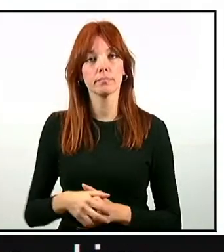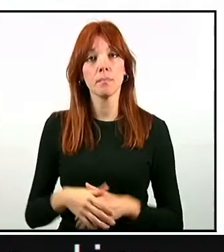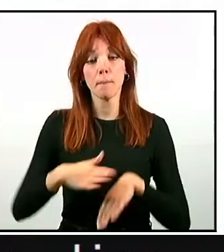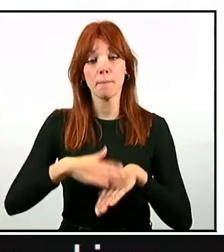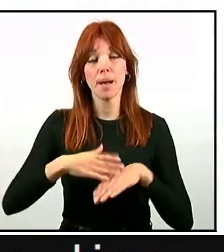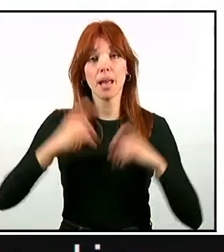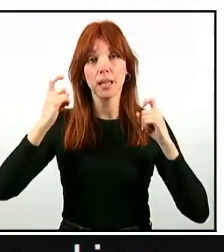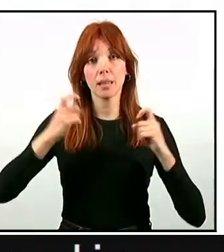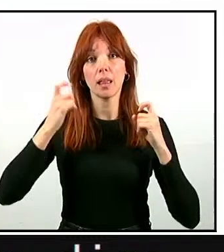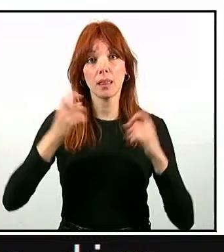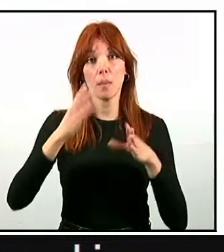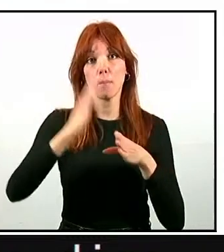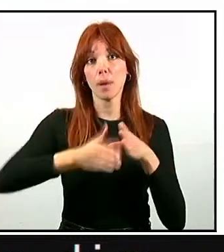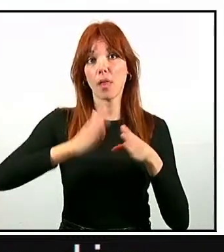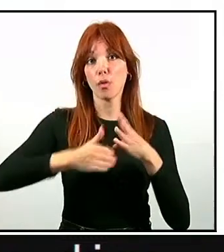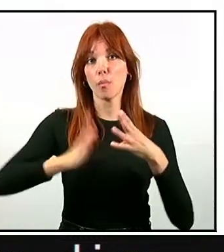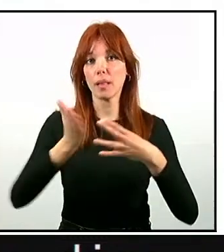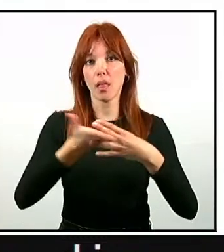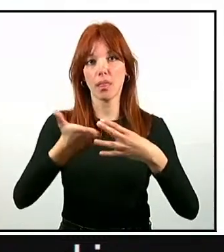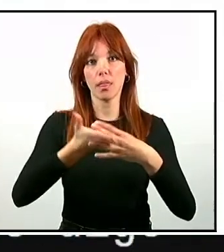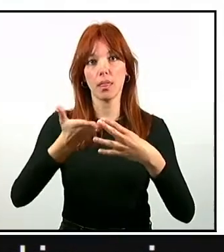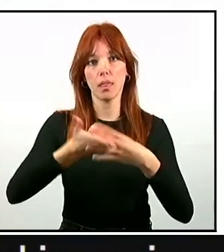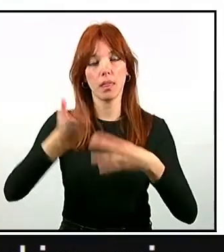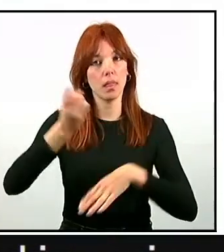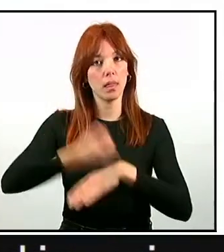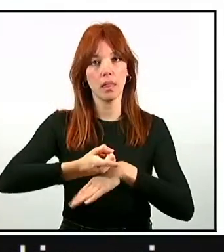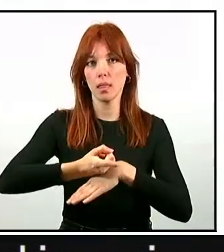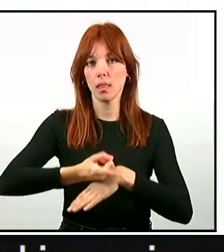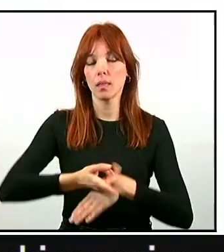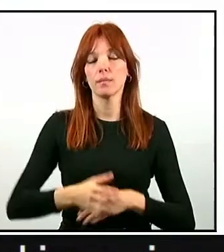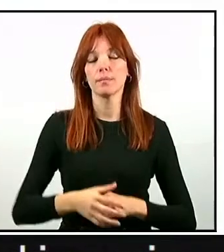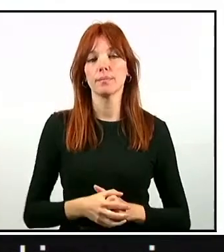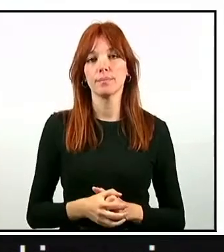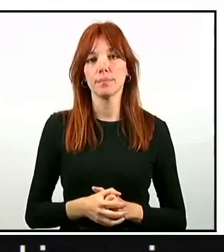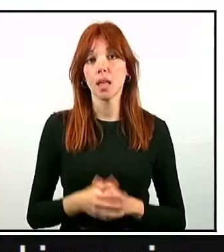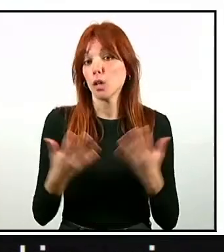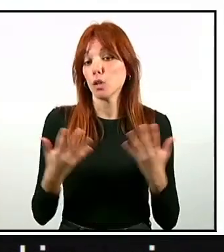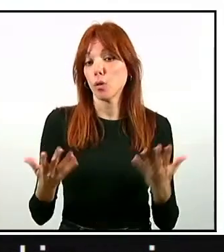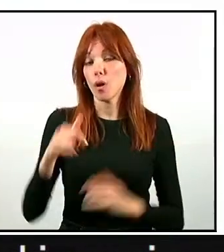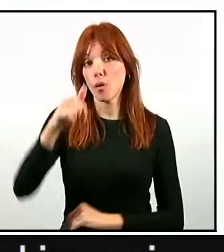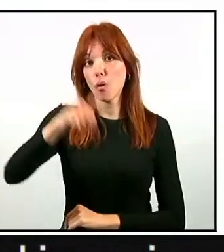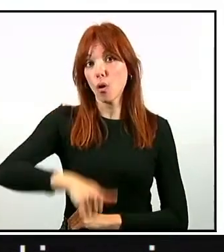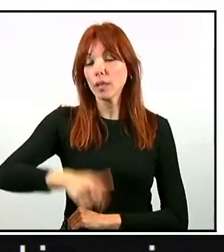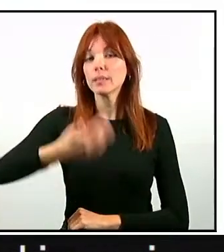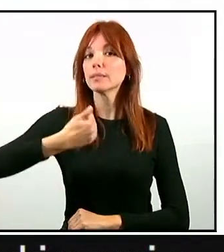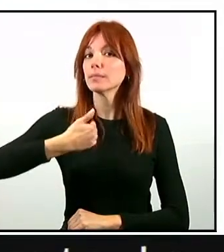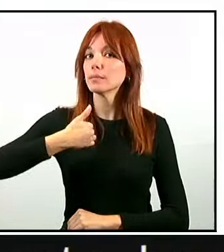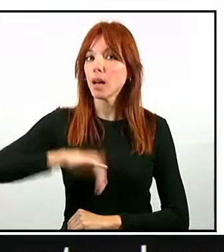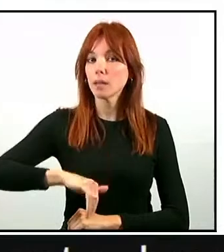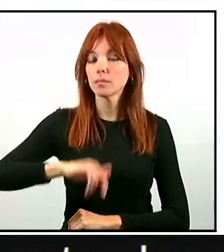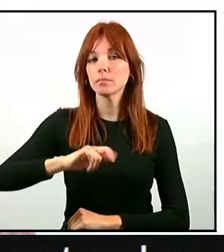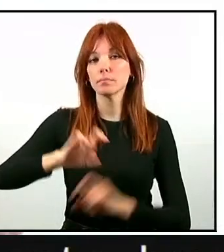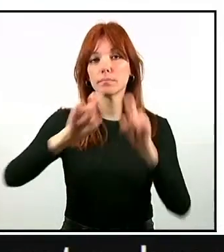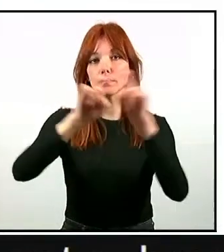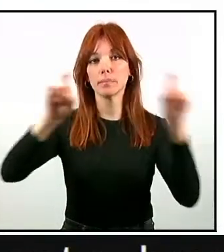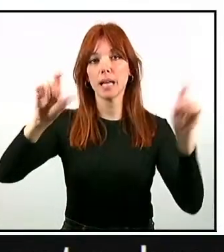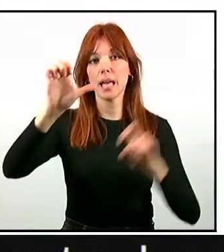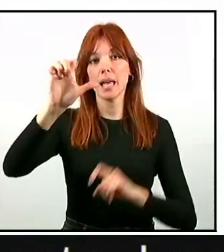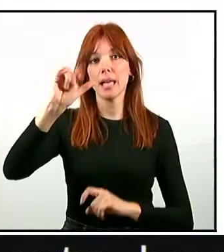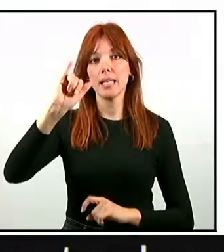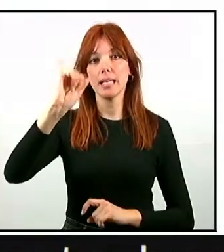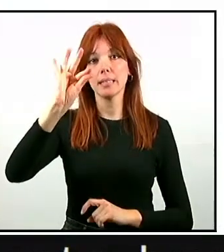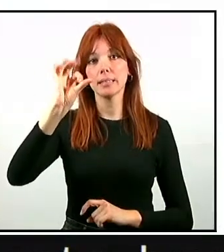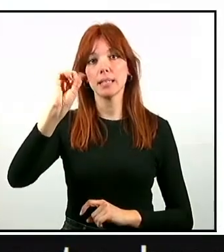la mitad los plazos ordinarios establecidos administrativamente. Por tanto, hoy la empresa Envision, que